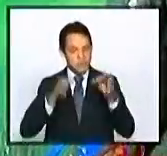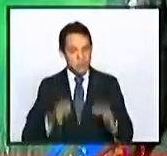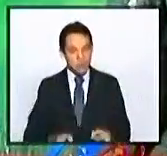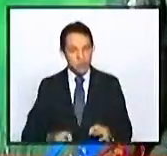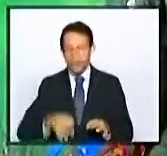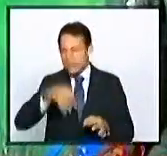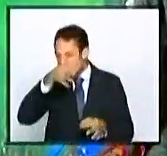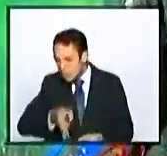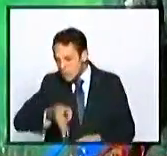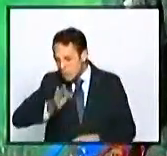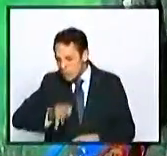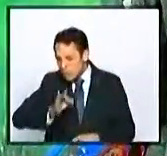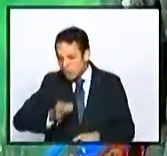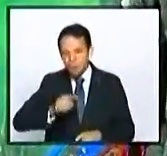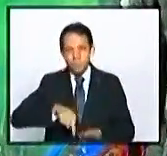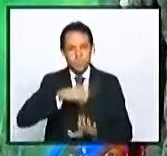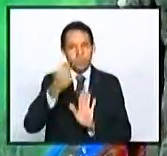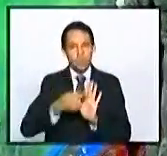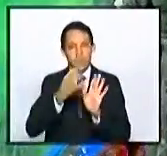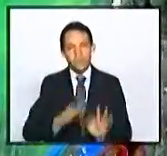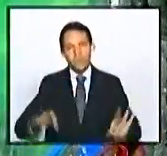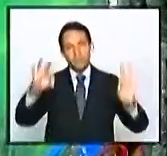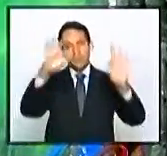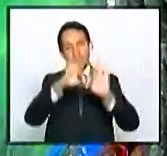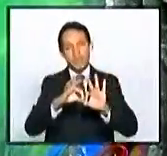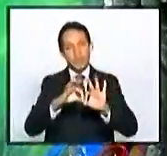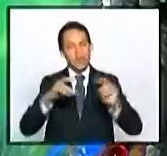una parte importante para analizar